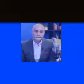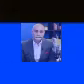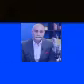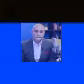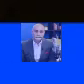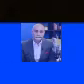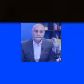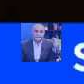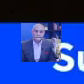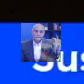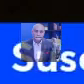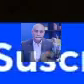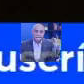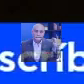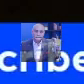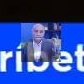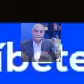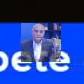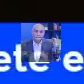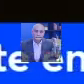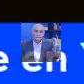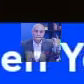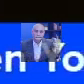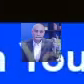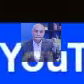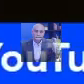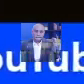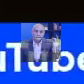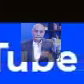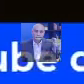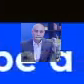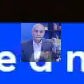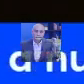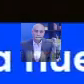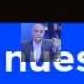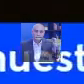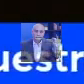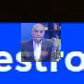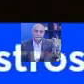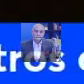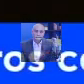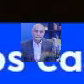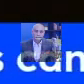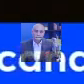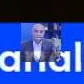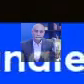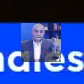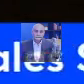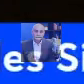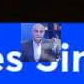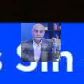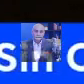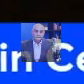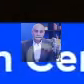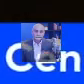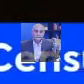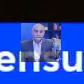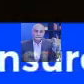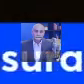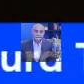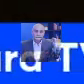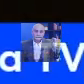nivel diferente de primera dama, un nivel diferente hablando intelectualmente, hablando